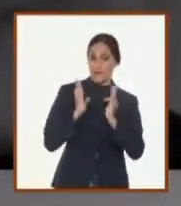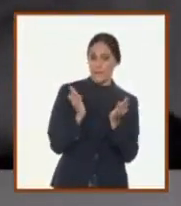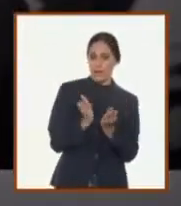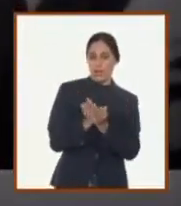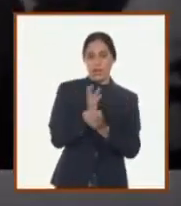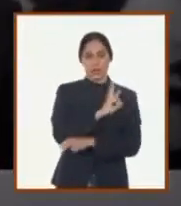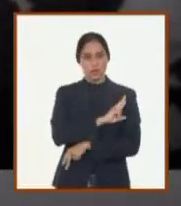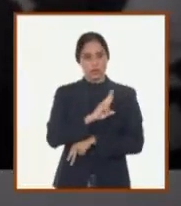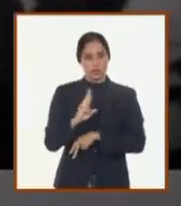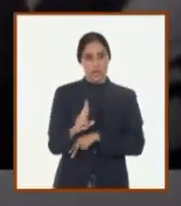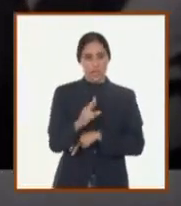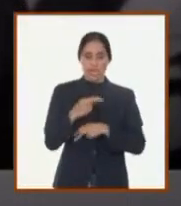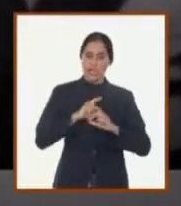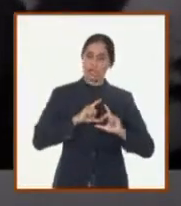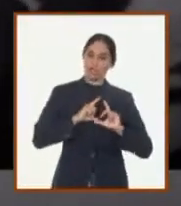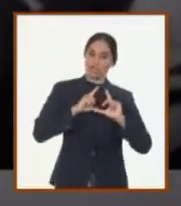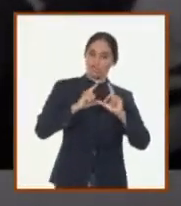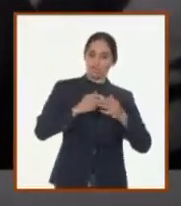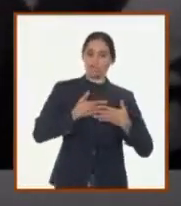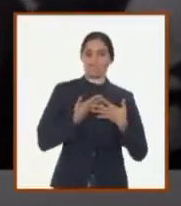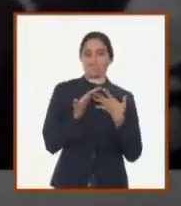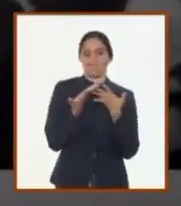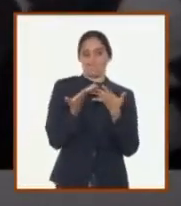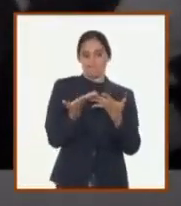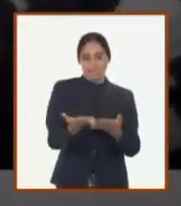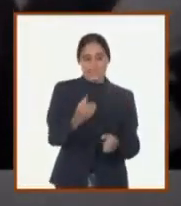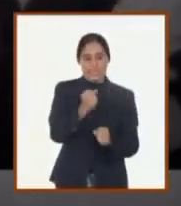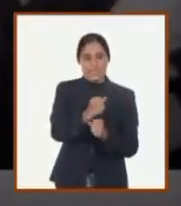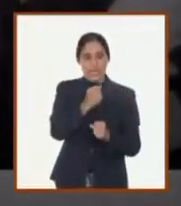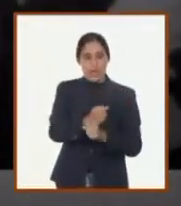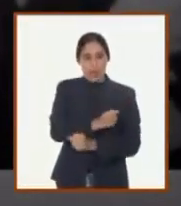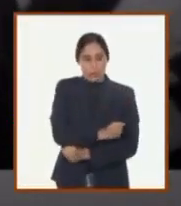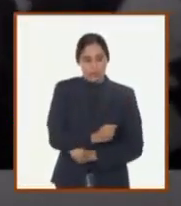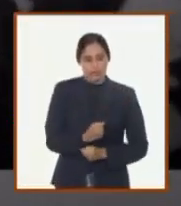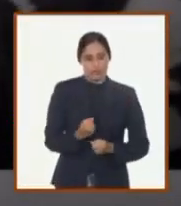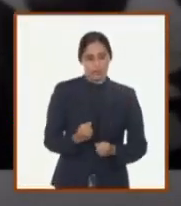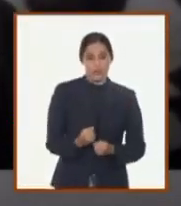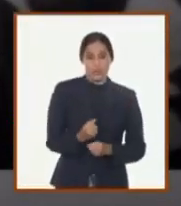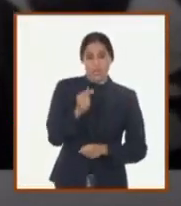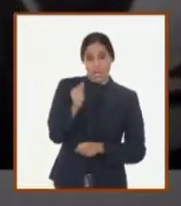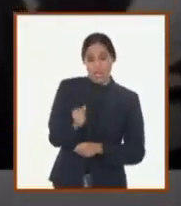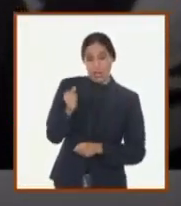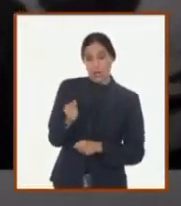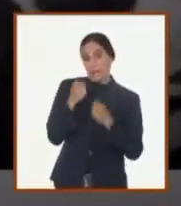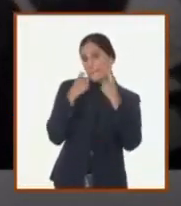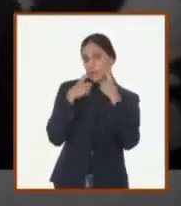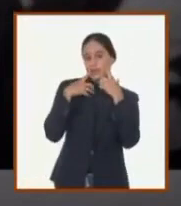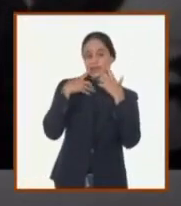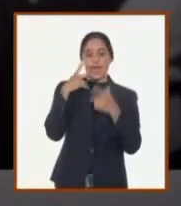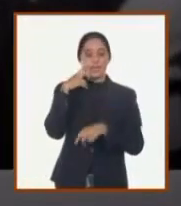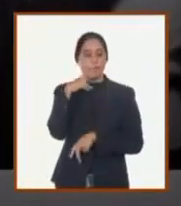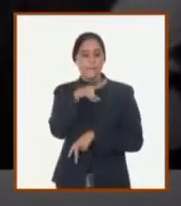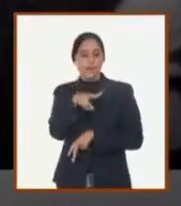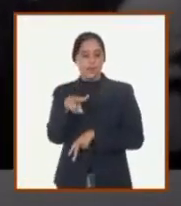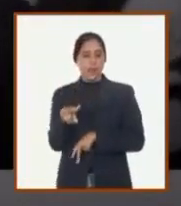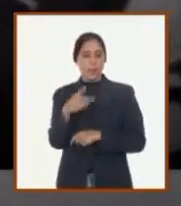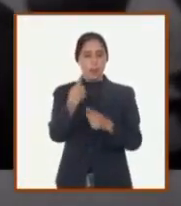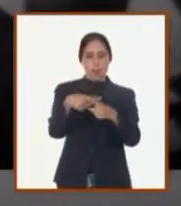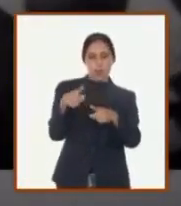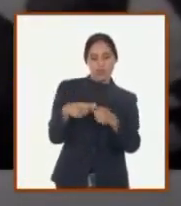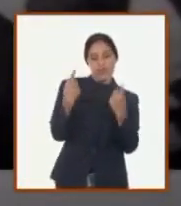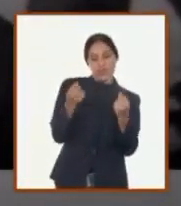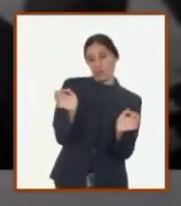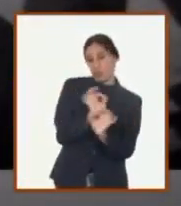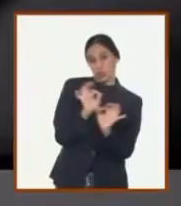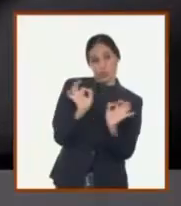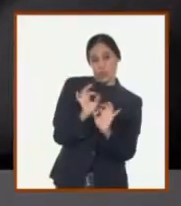la que rendimos reconocimiento a un esfuerzo y a sus realizadores pero sobre todo miramos a lo mucho que aún nos falta por hacer